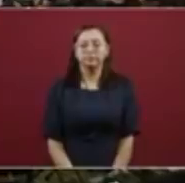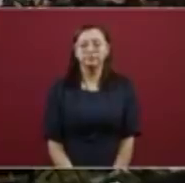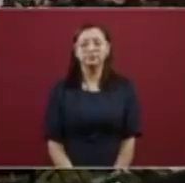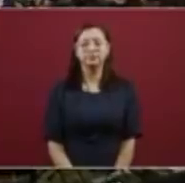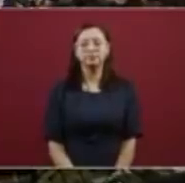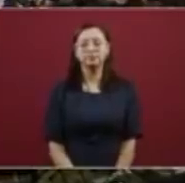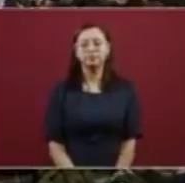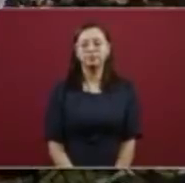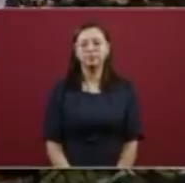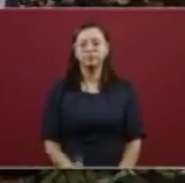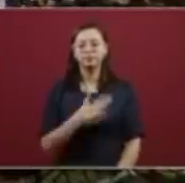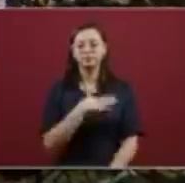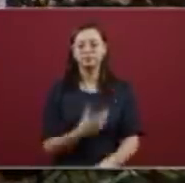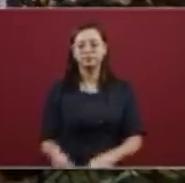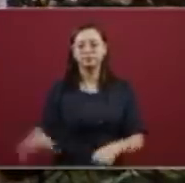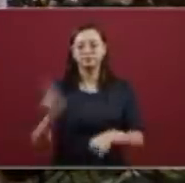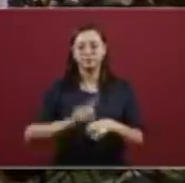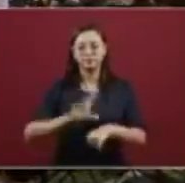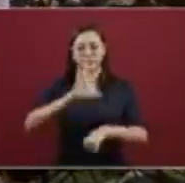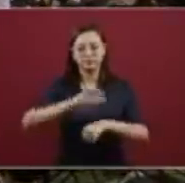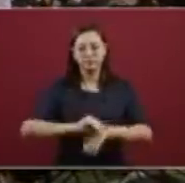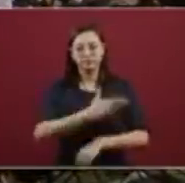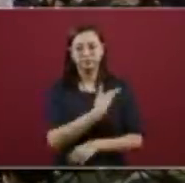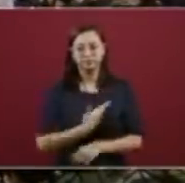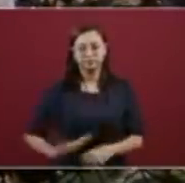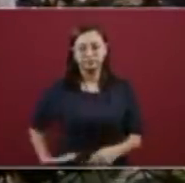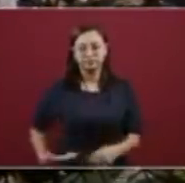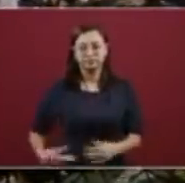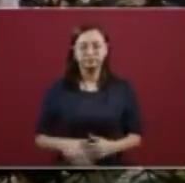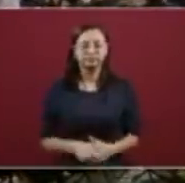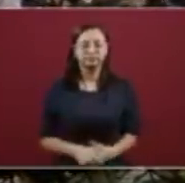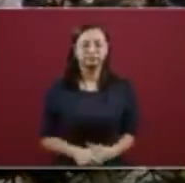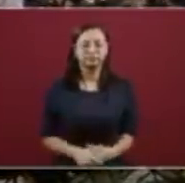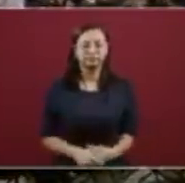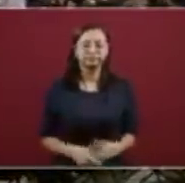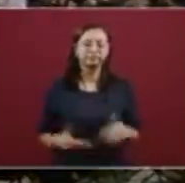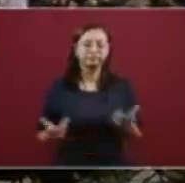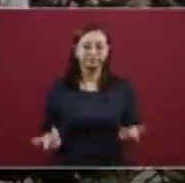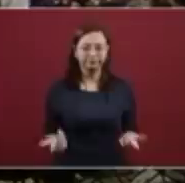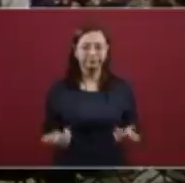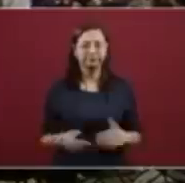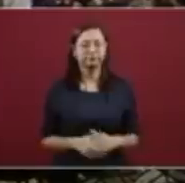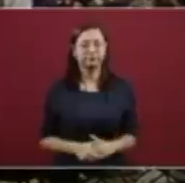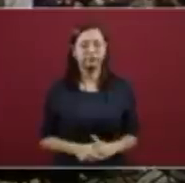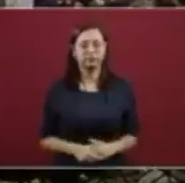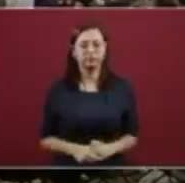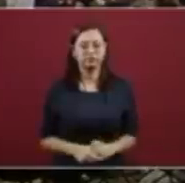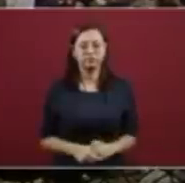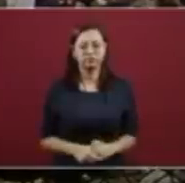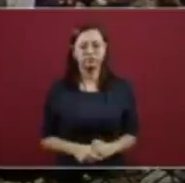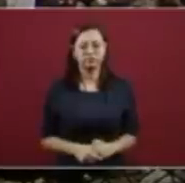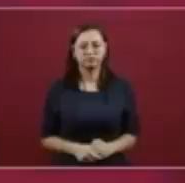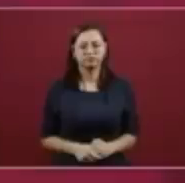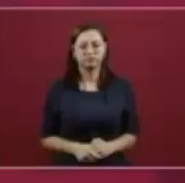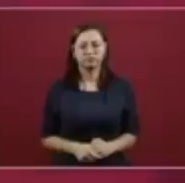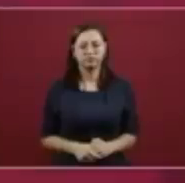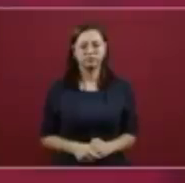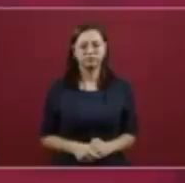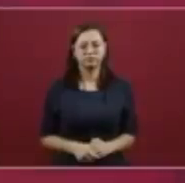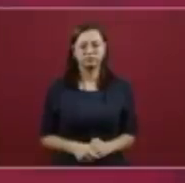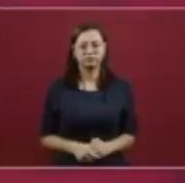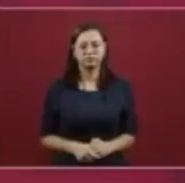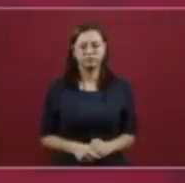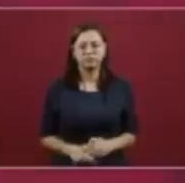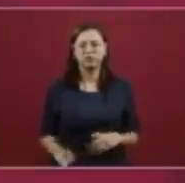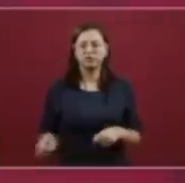Buenos días, con permiso, señor presidente. Bueno, de acuerdo a los datos que se reportan